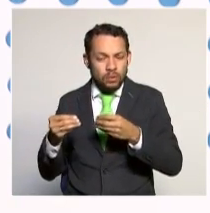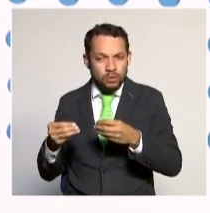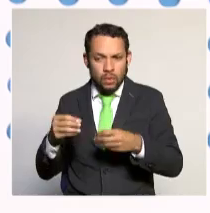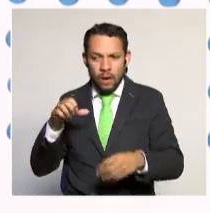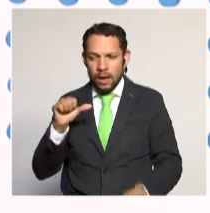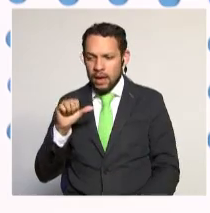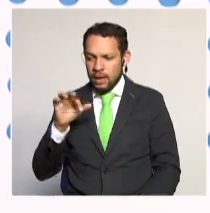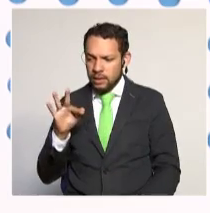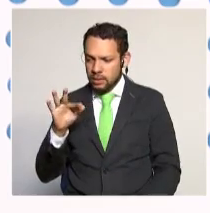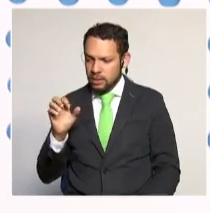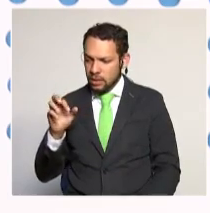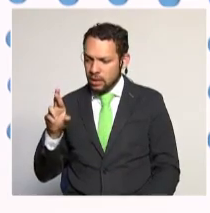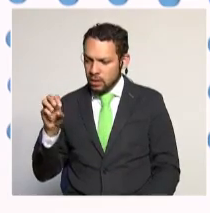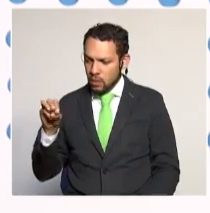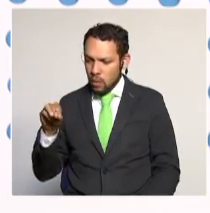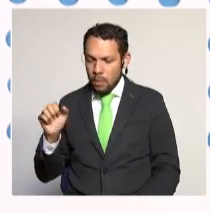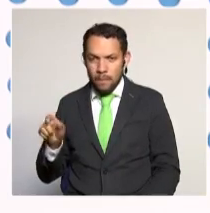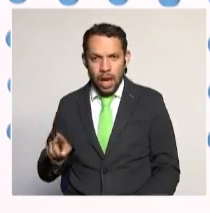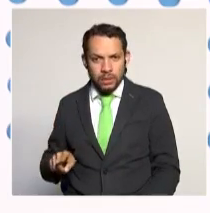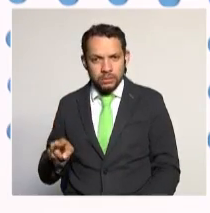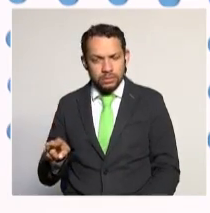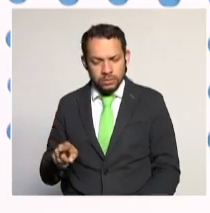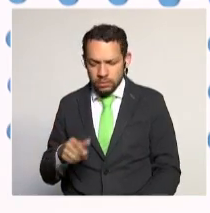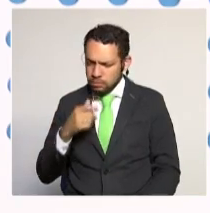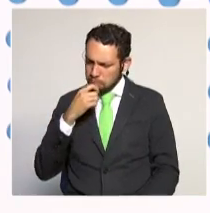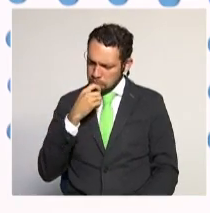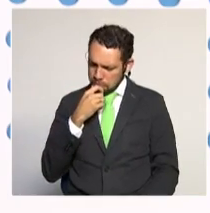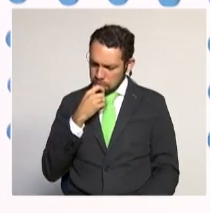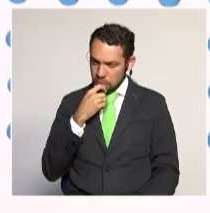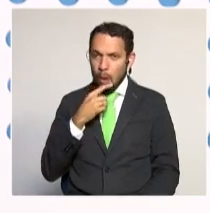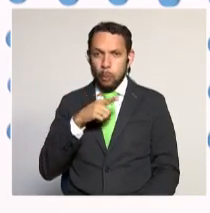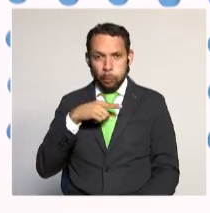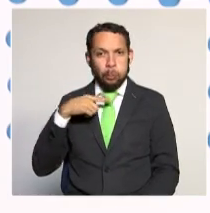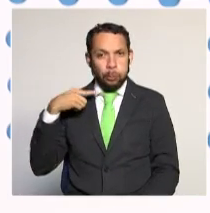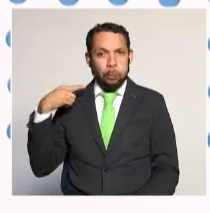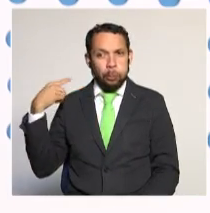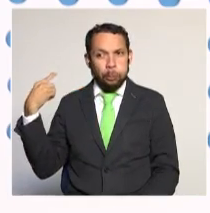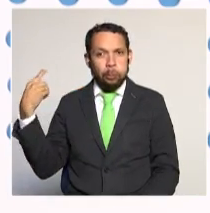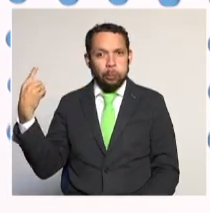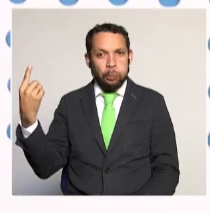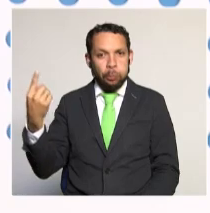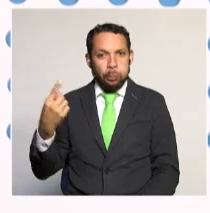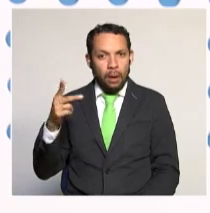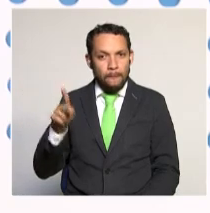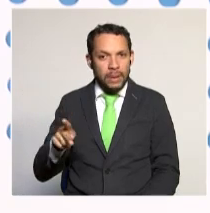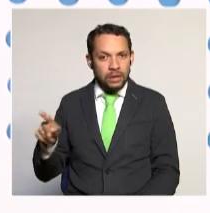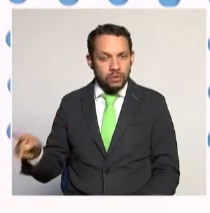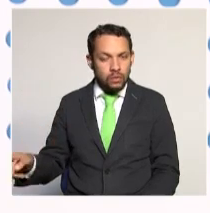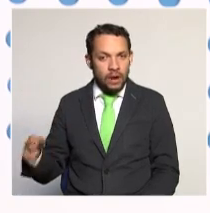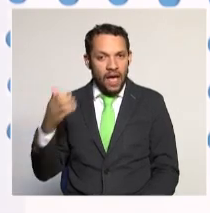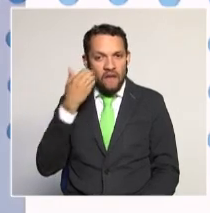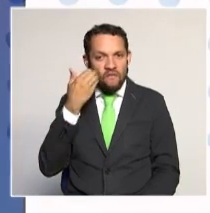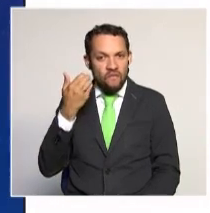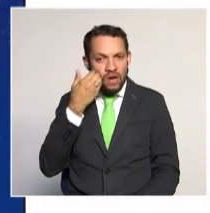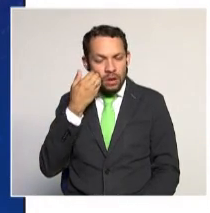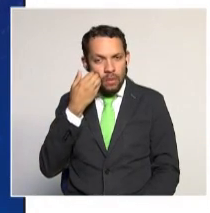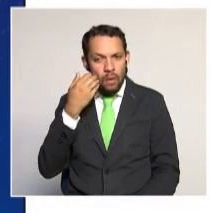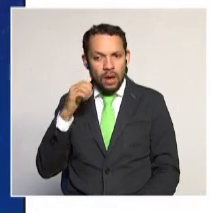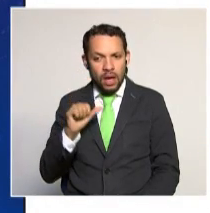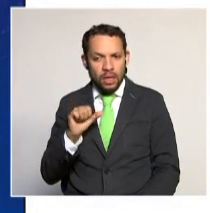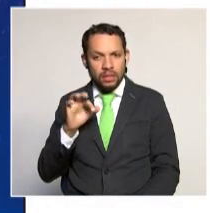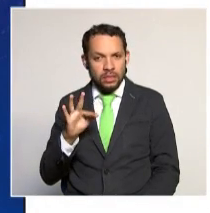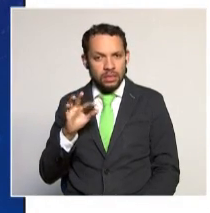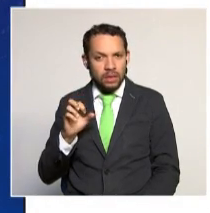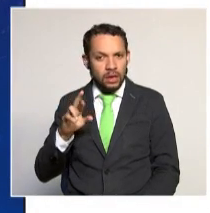ateromas. Una cosa que es muy común en el mundo entero en personas que tienen enfermedad de Alzheimer. Los ateromas son como